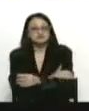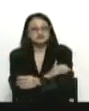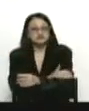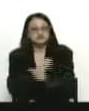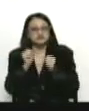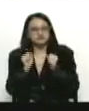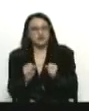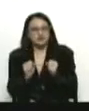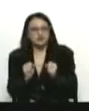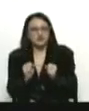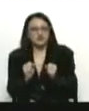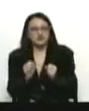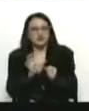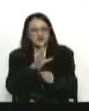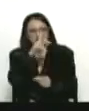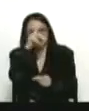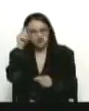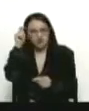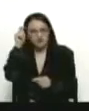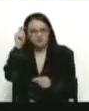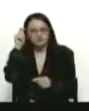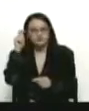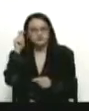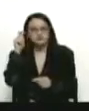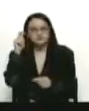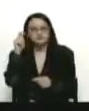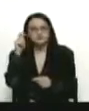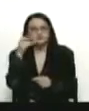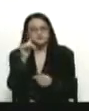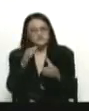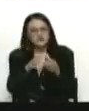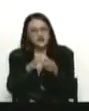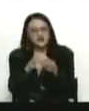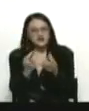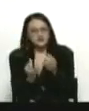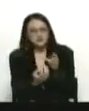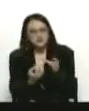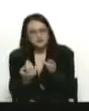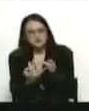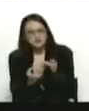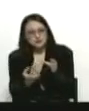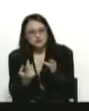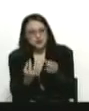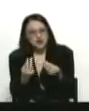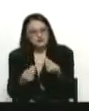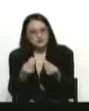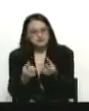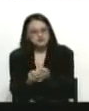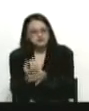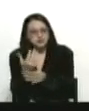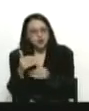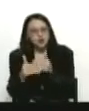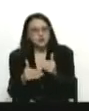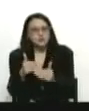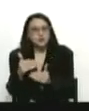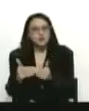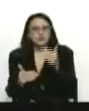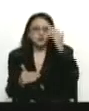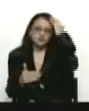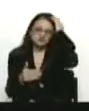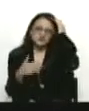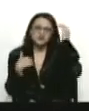trumpista que están allí germinados, pues, tipo Bolsonaro, sí, van a